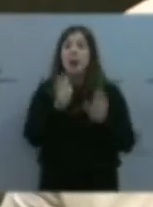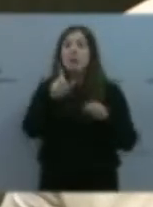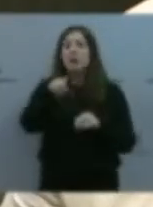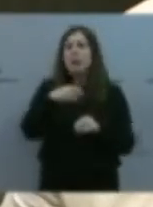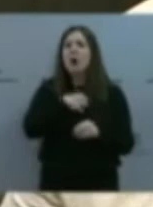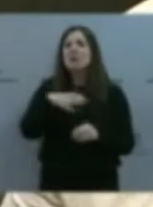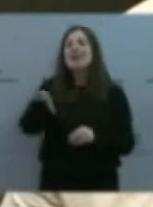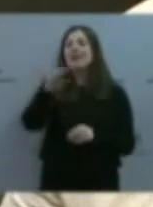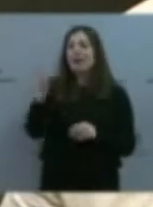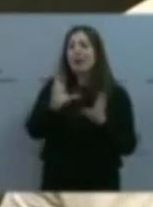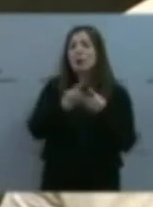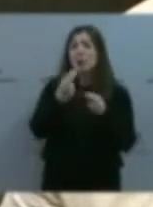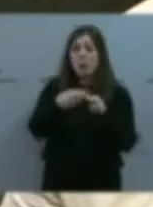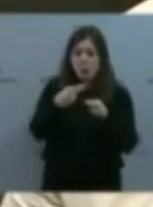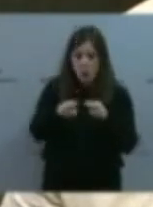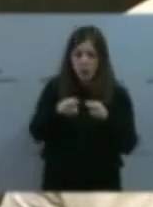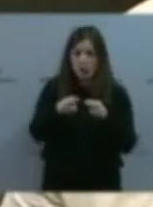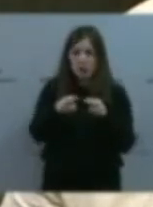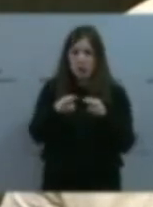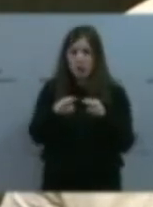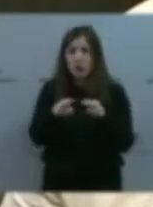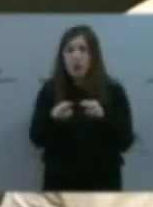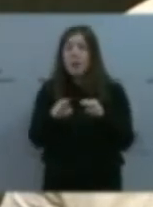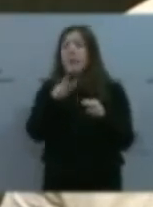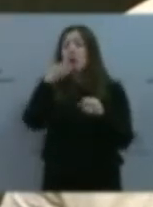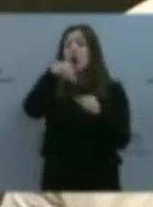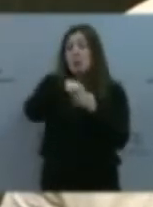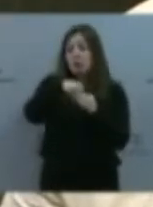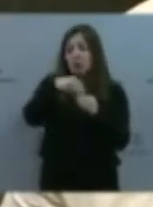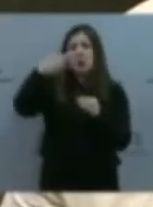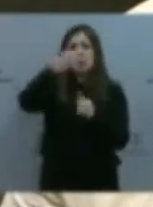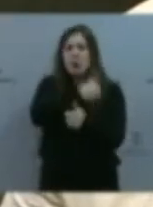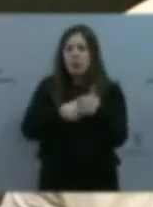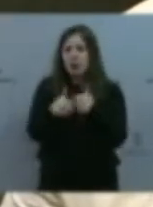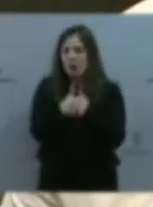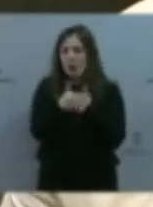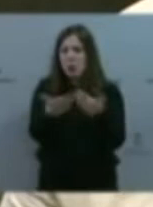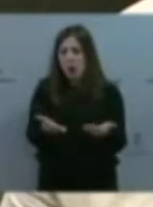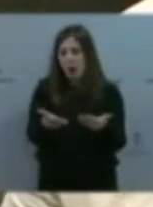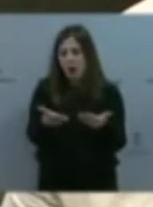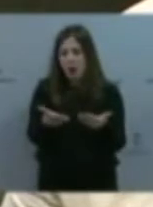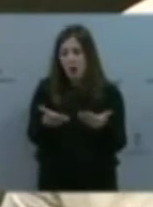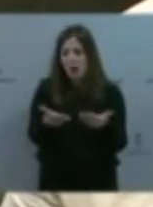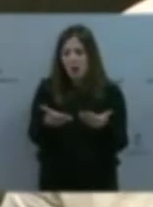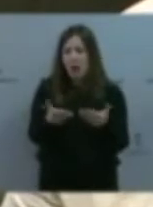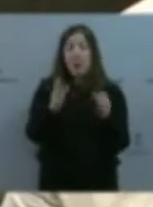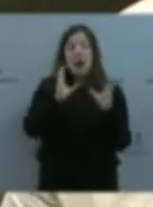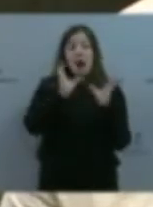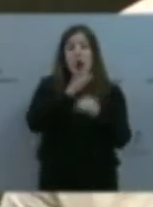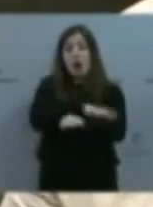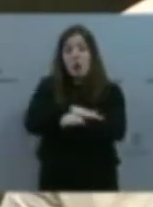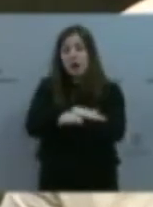sazón componente único o prioritario, siempre definitorio, de varios gobiernos autonómicos y municipales relacionados con el